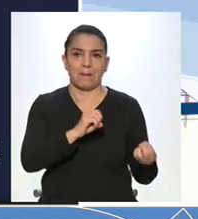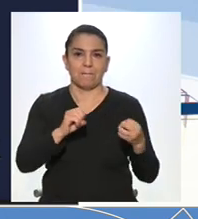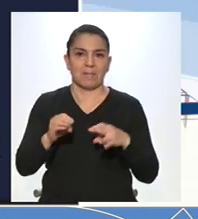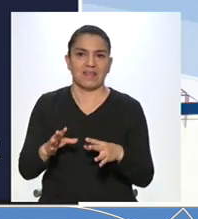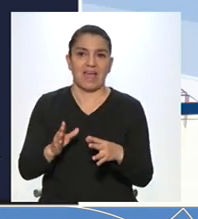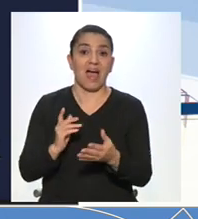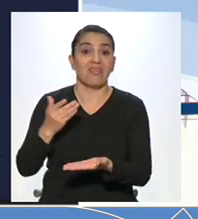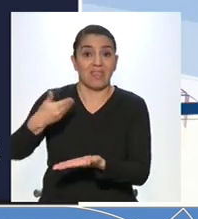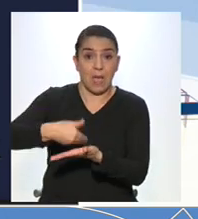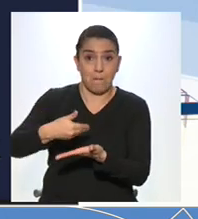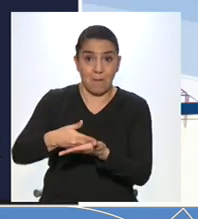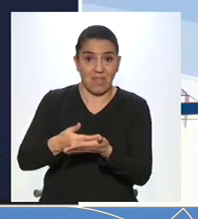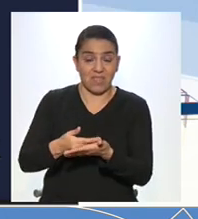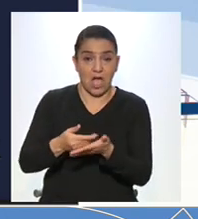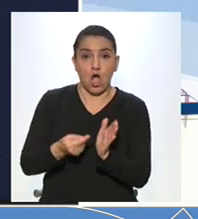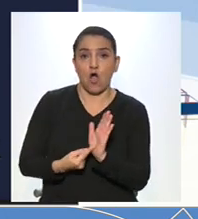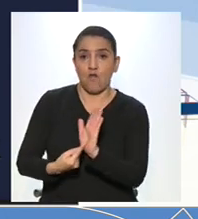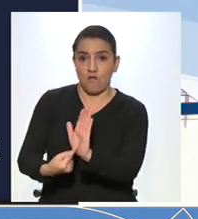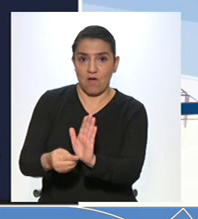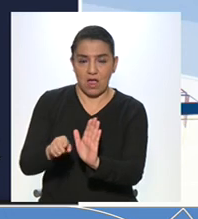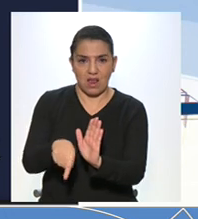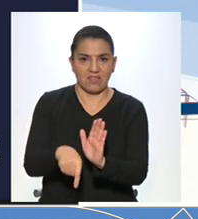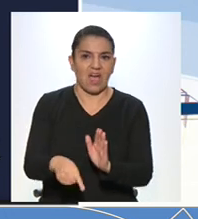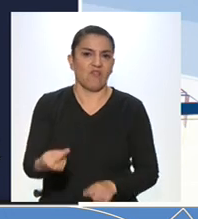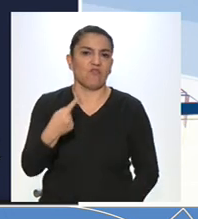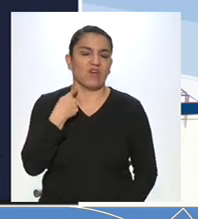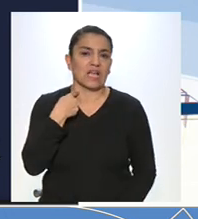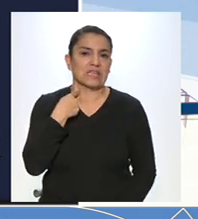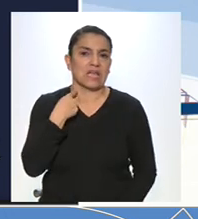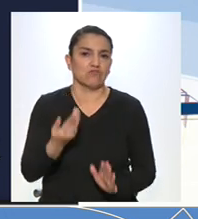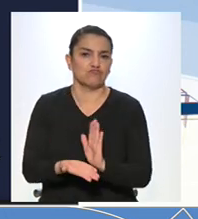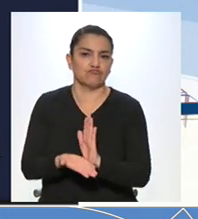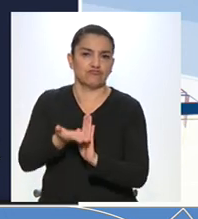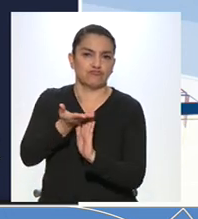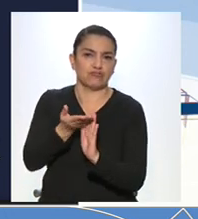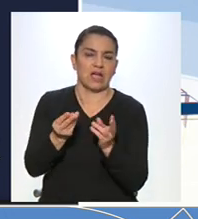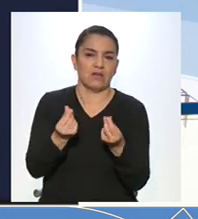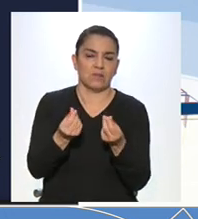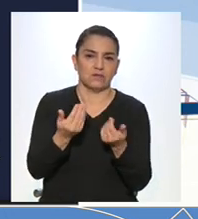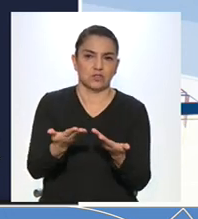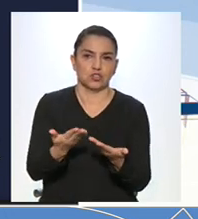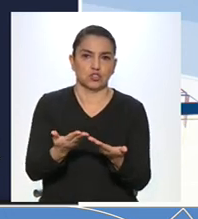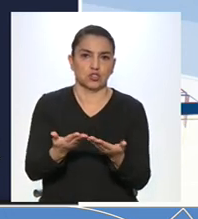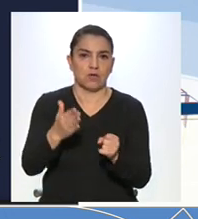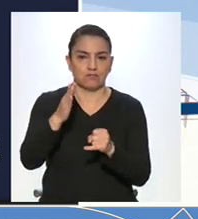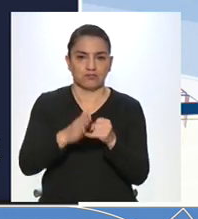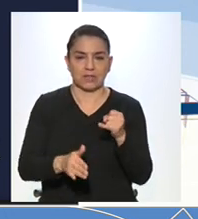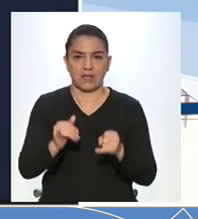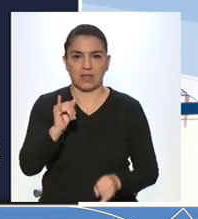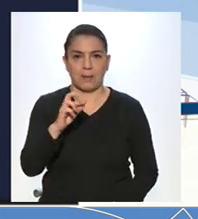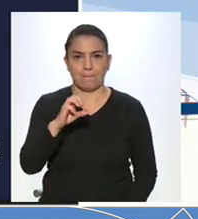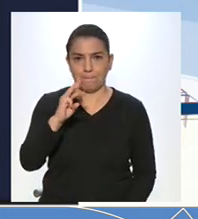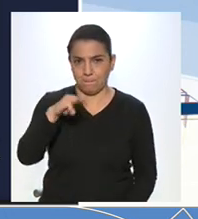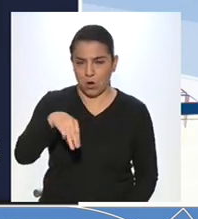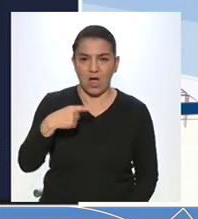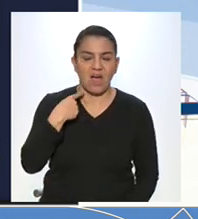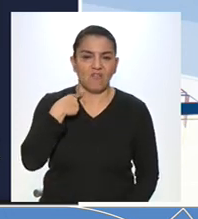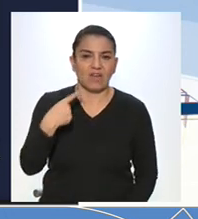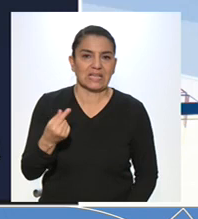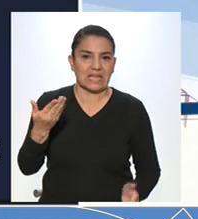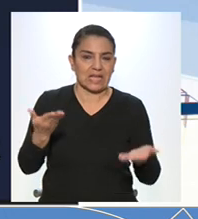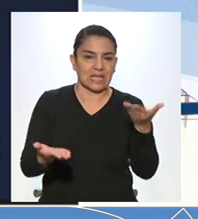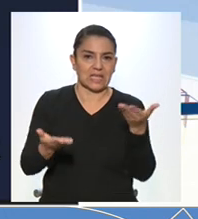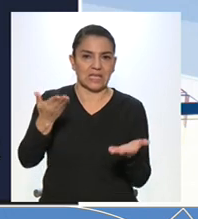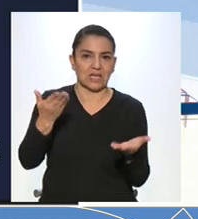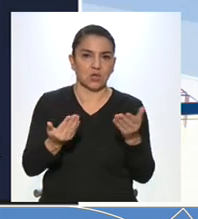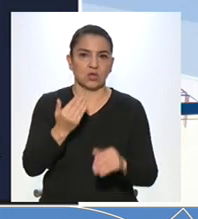está afectando a la inflación, lo que se refleja en la importante corrección de nuestras proyecciones de corto plazo en el IPOM. Estos desequilibrios también